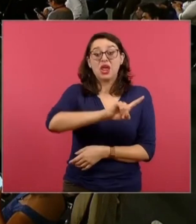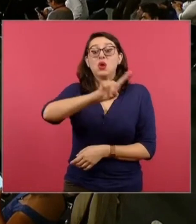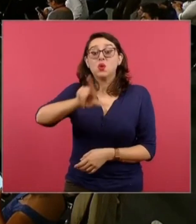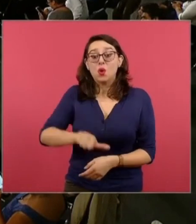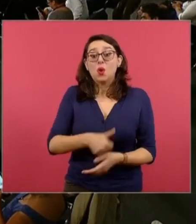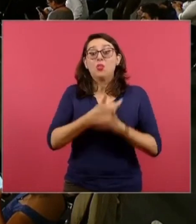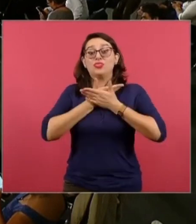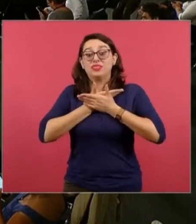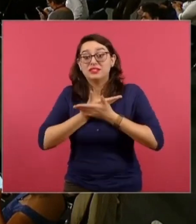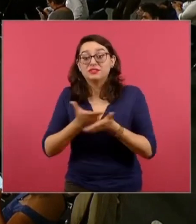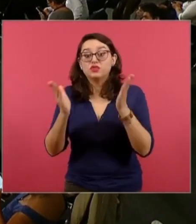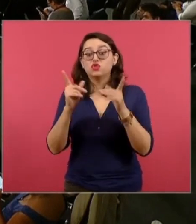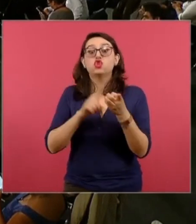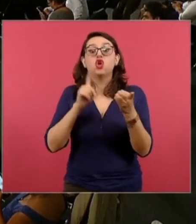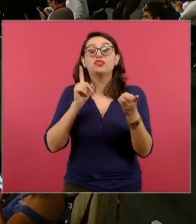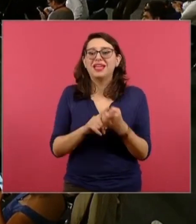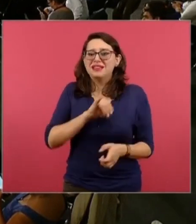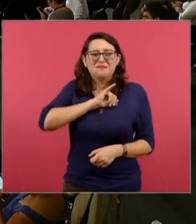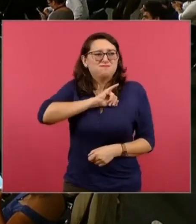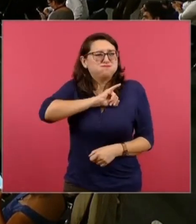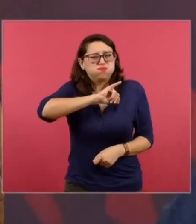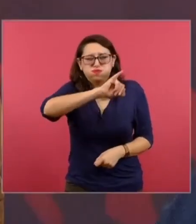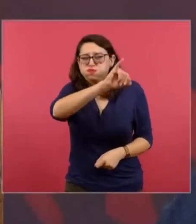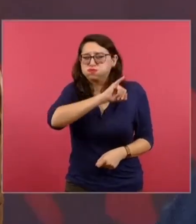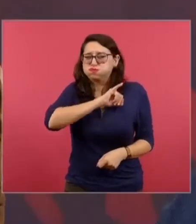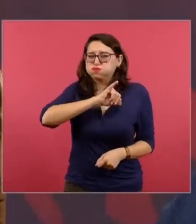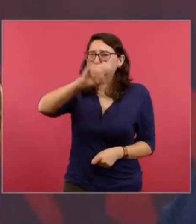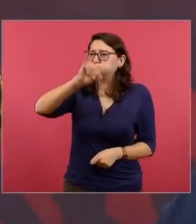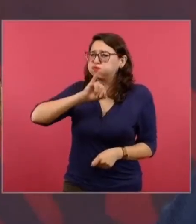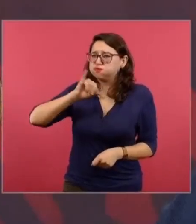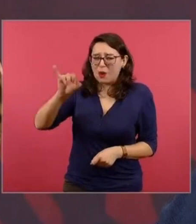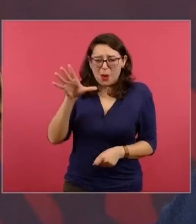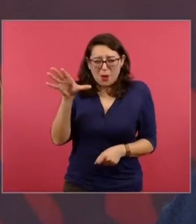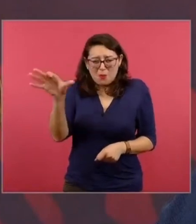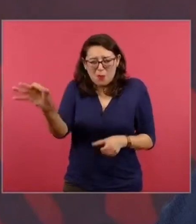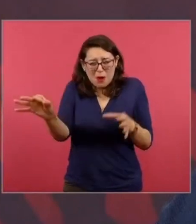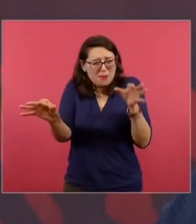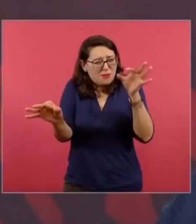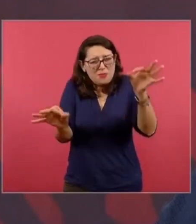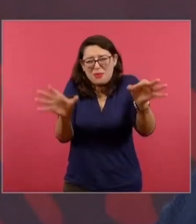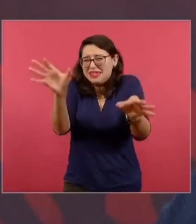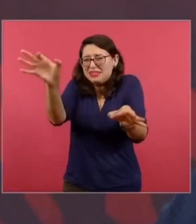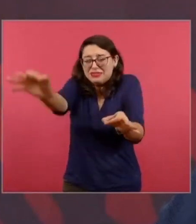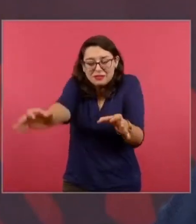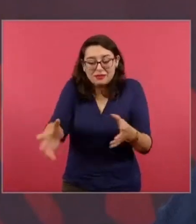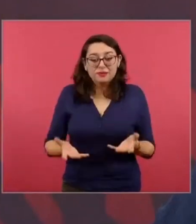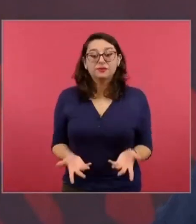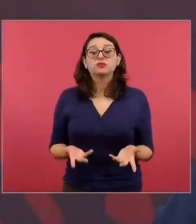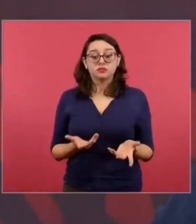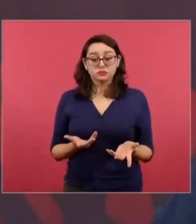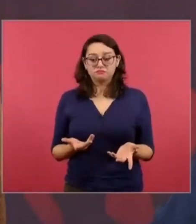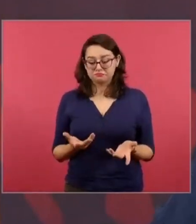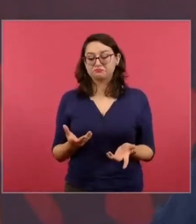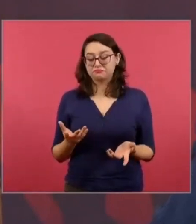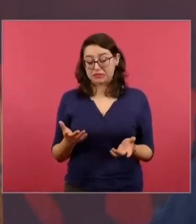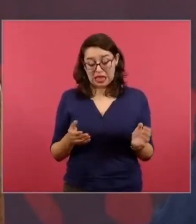llegar estos libros hasta la escuela más alejada. Entonces, sí, hay un proceso donde se corrigen